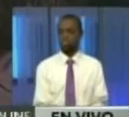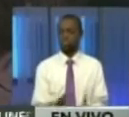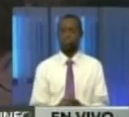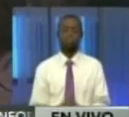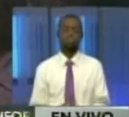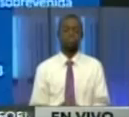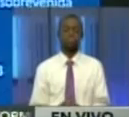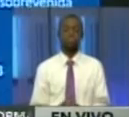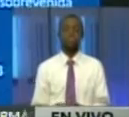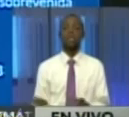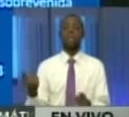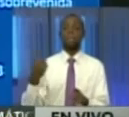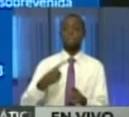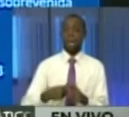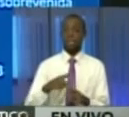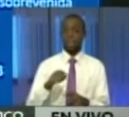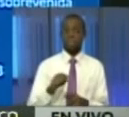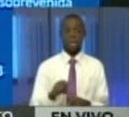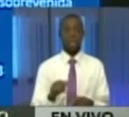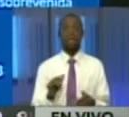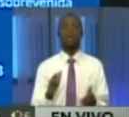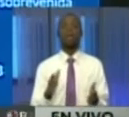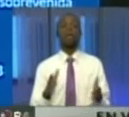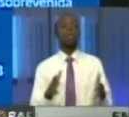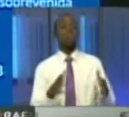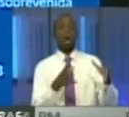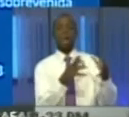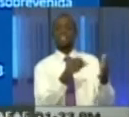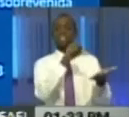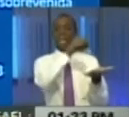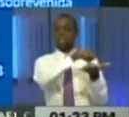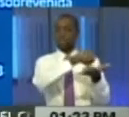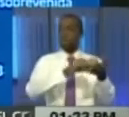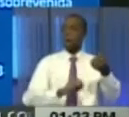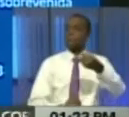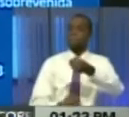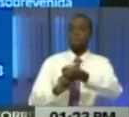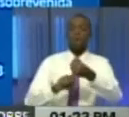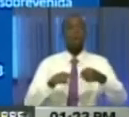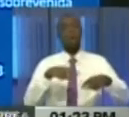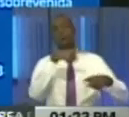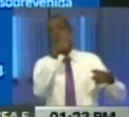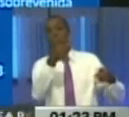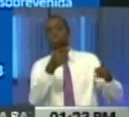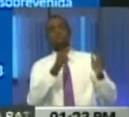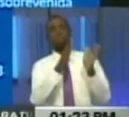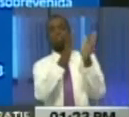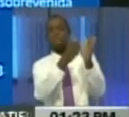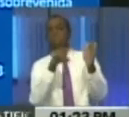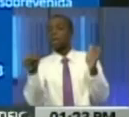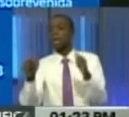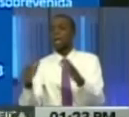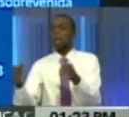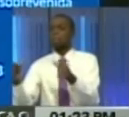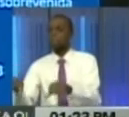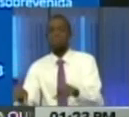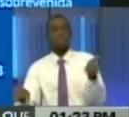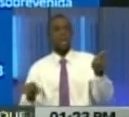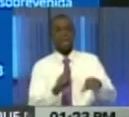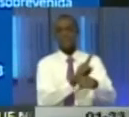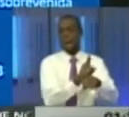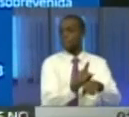la instalación del Centro Nacional de Soporte y los Centros de Atención Rápida. Ya teníamos acondicionadas las juntas regionales